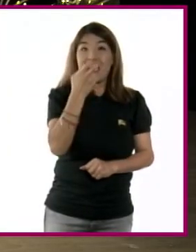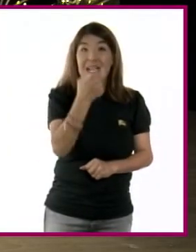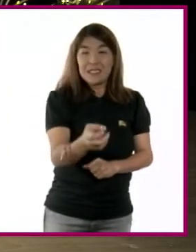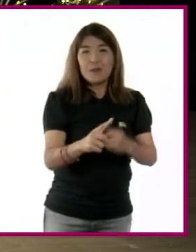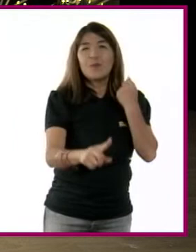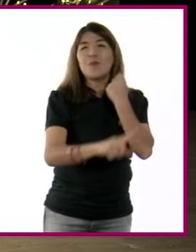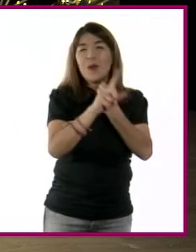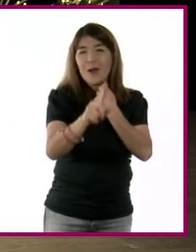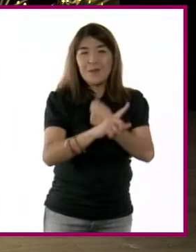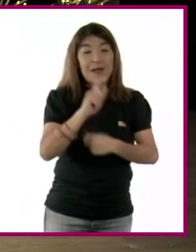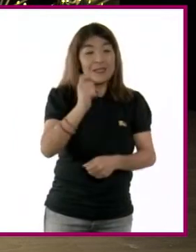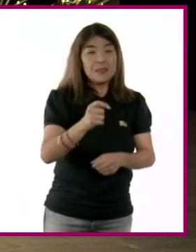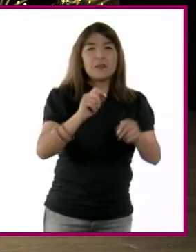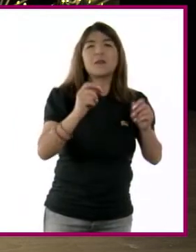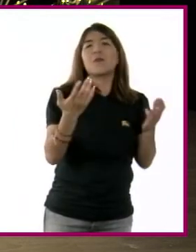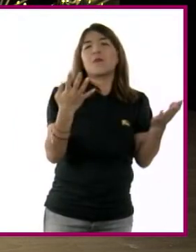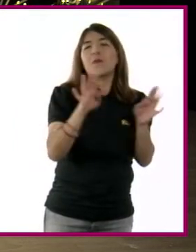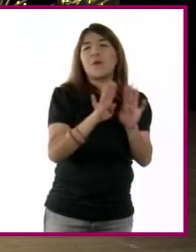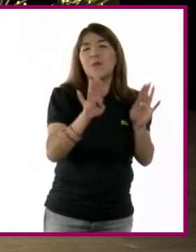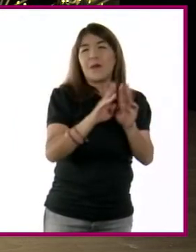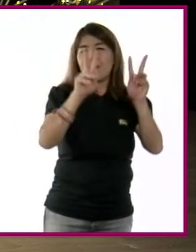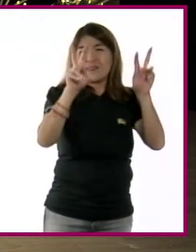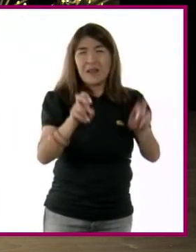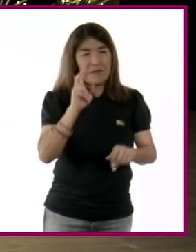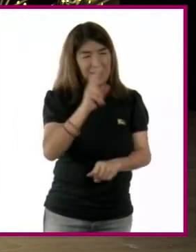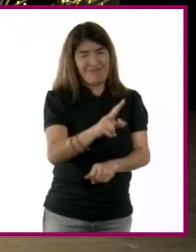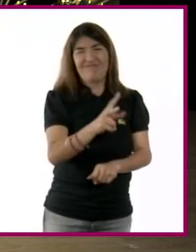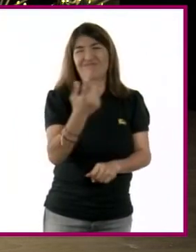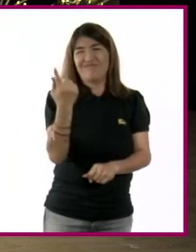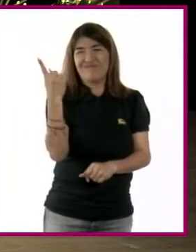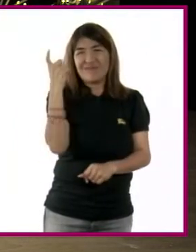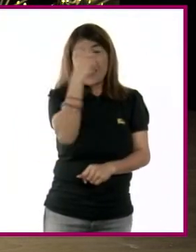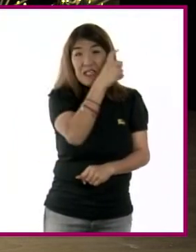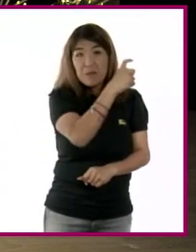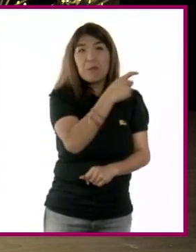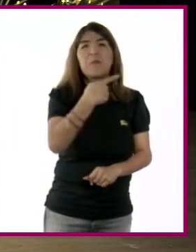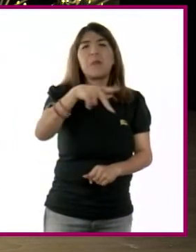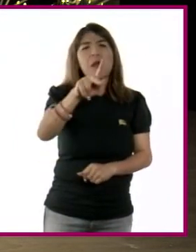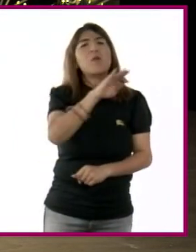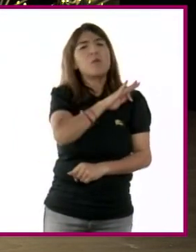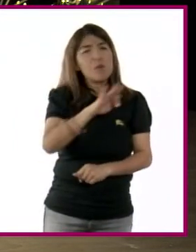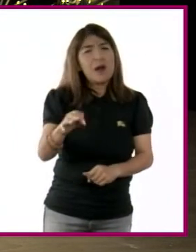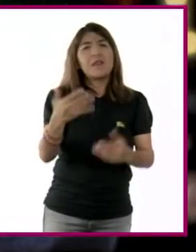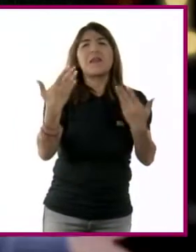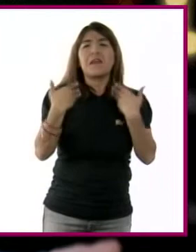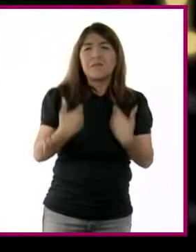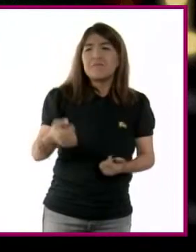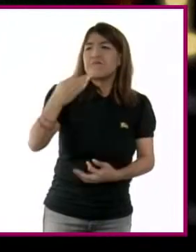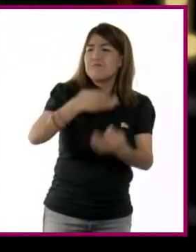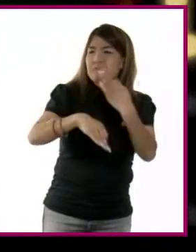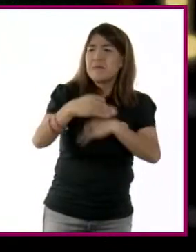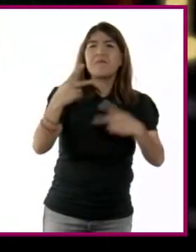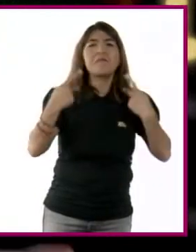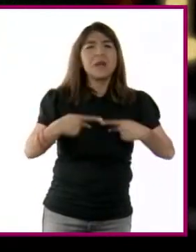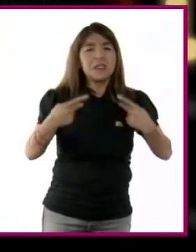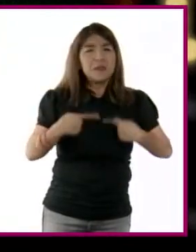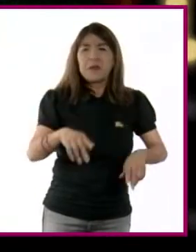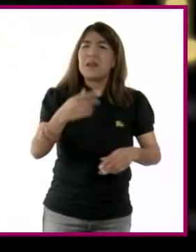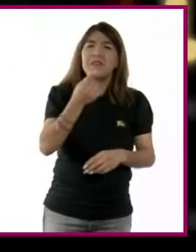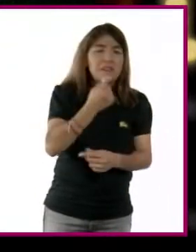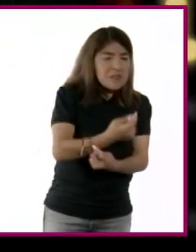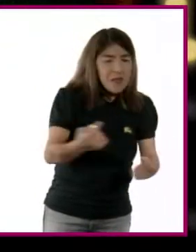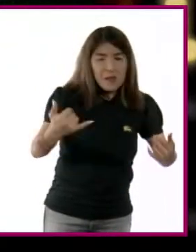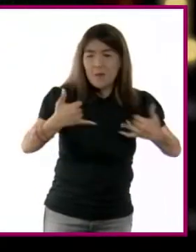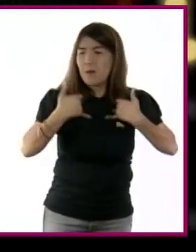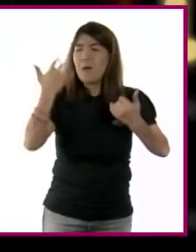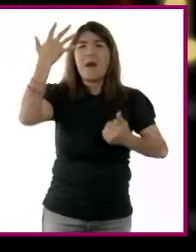que temas que son aparentemente muy complejos, en realidad pueden ser accesibles a públicos de todas las edades. Siempre